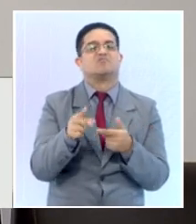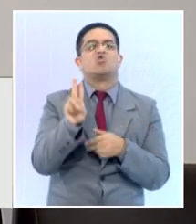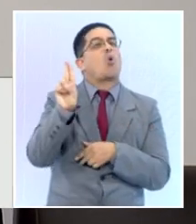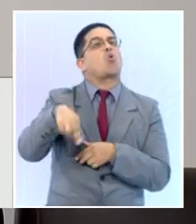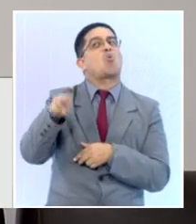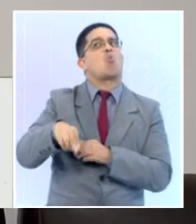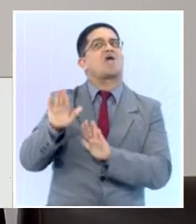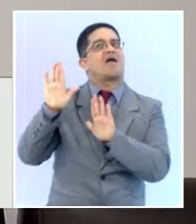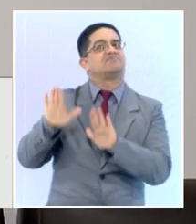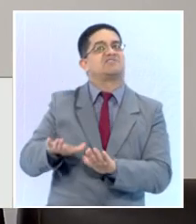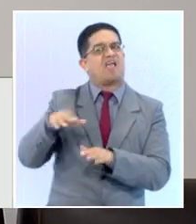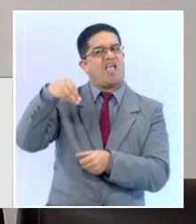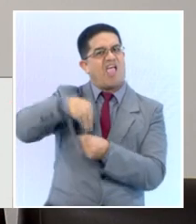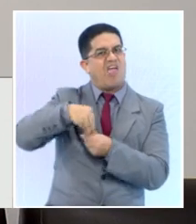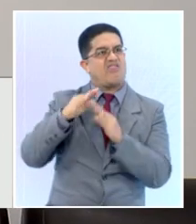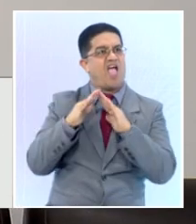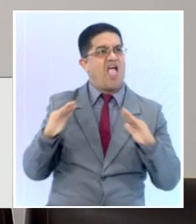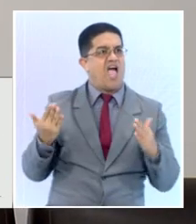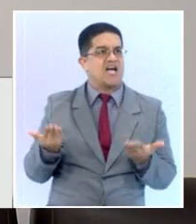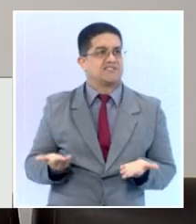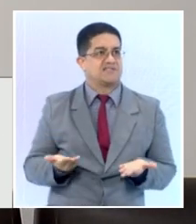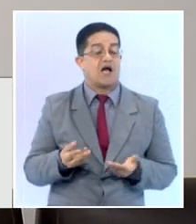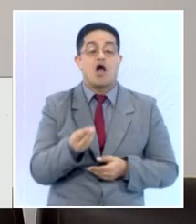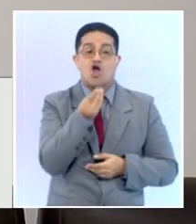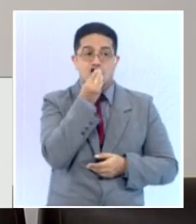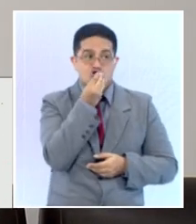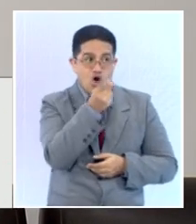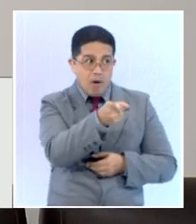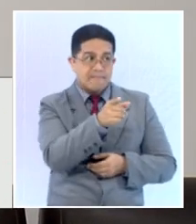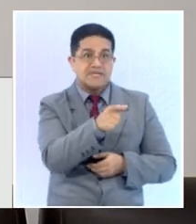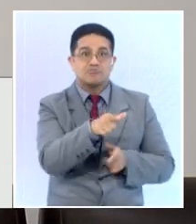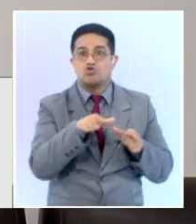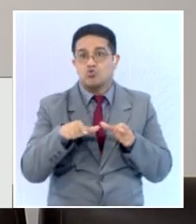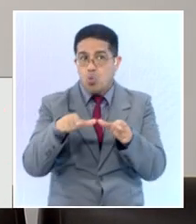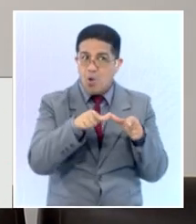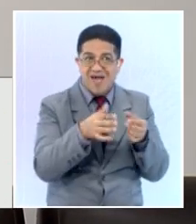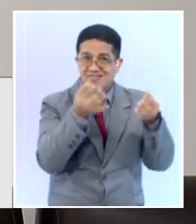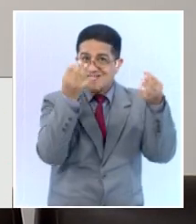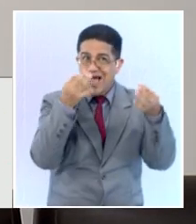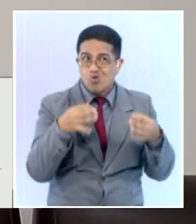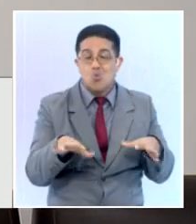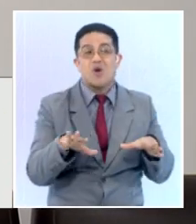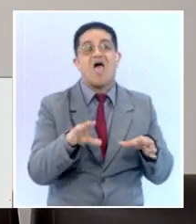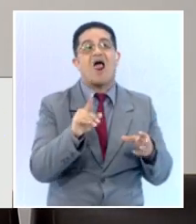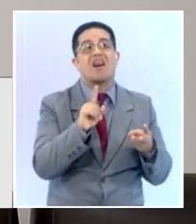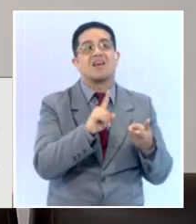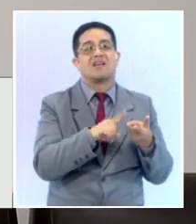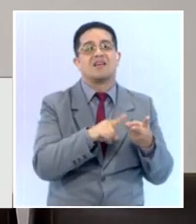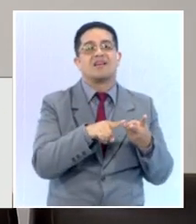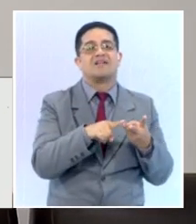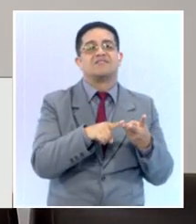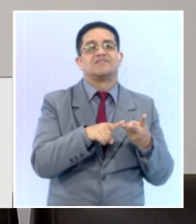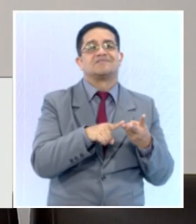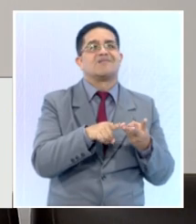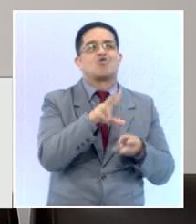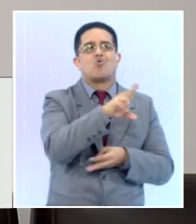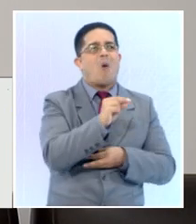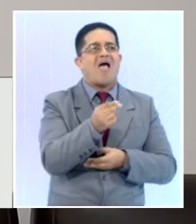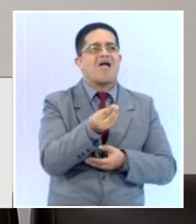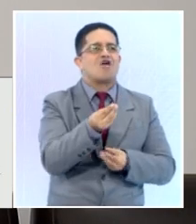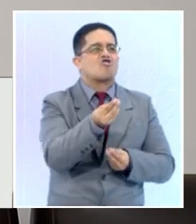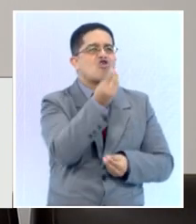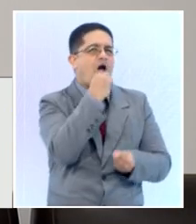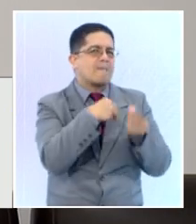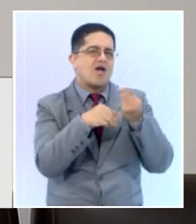razones naturales de vida comen de la naturaleza directamente es decir no están saturados